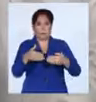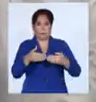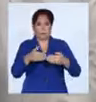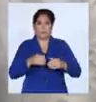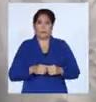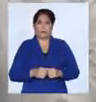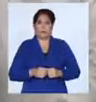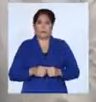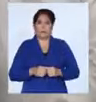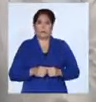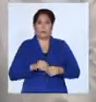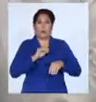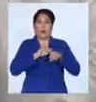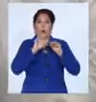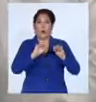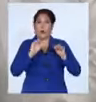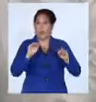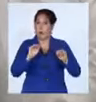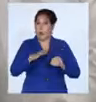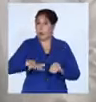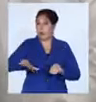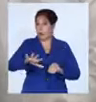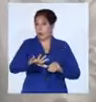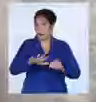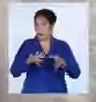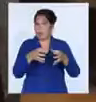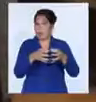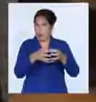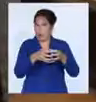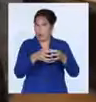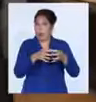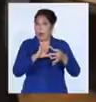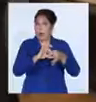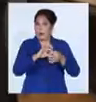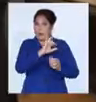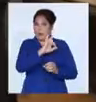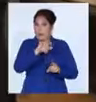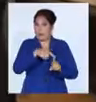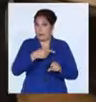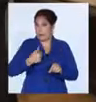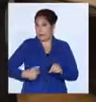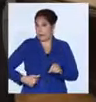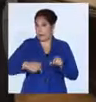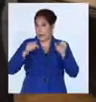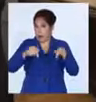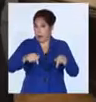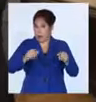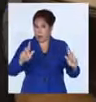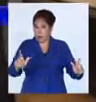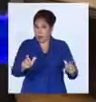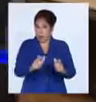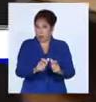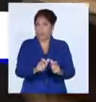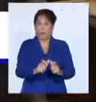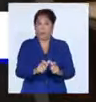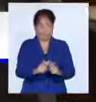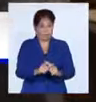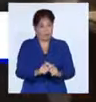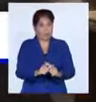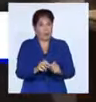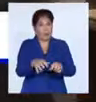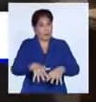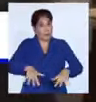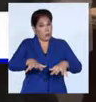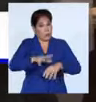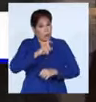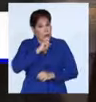Haber convocado una cumbre de esa magnitud en los momentos actuales, en medio de la